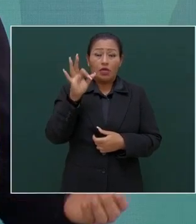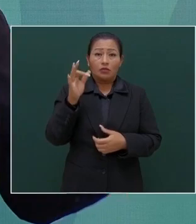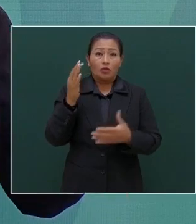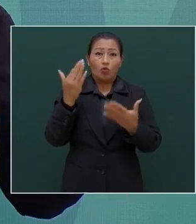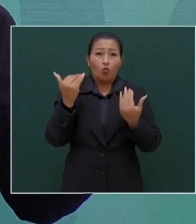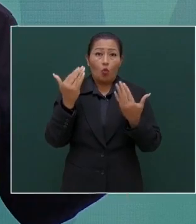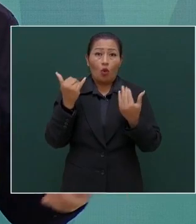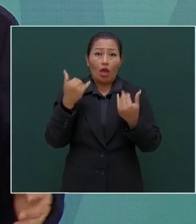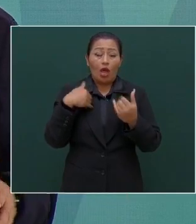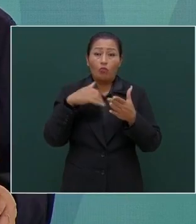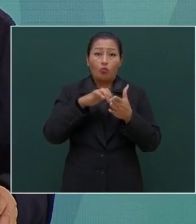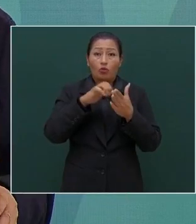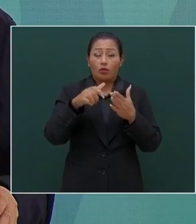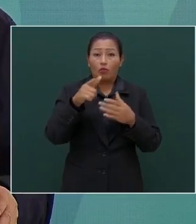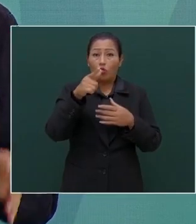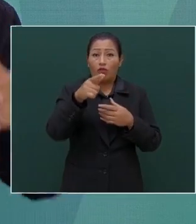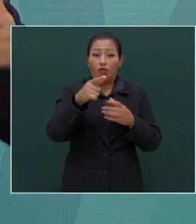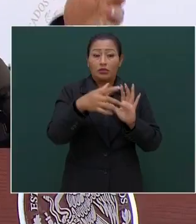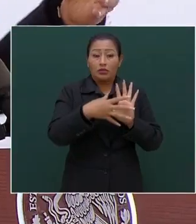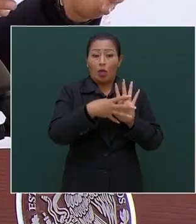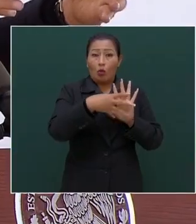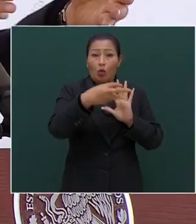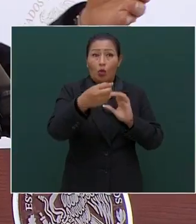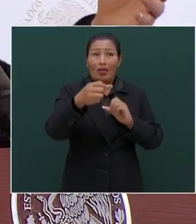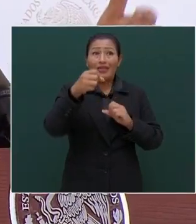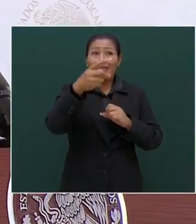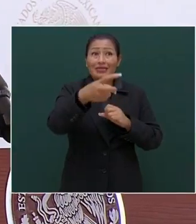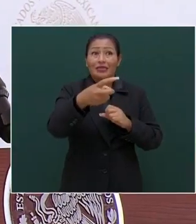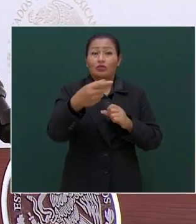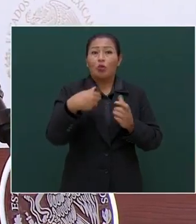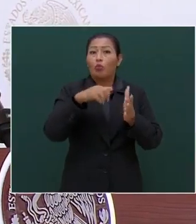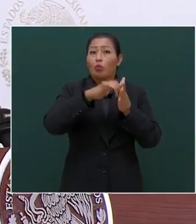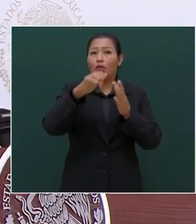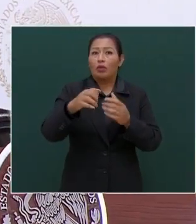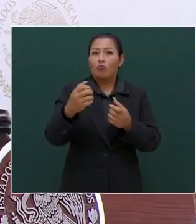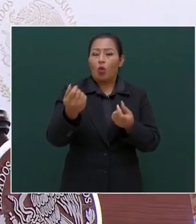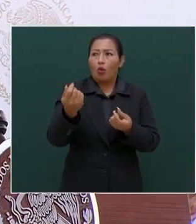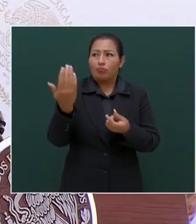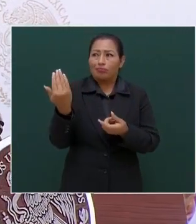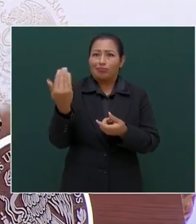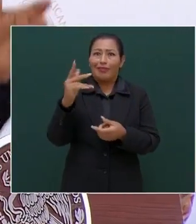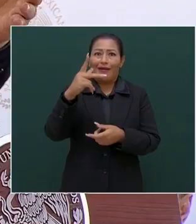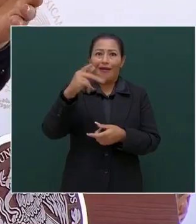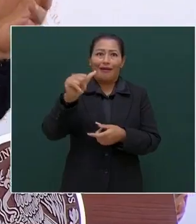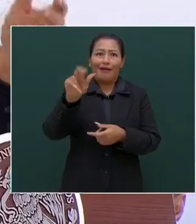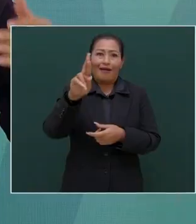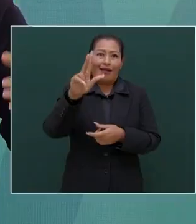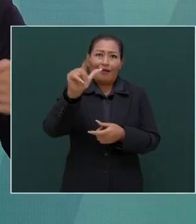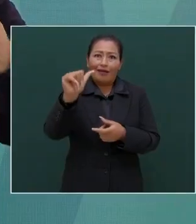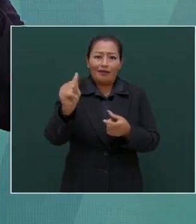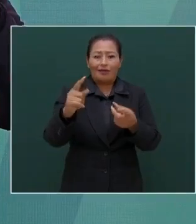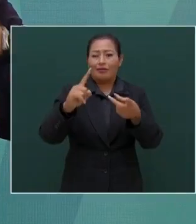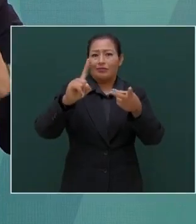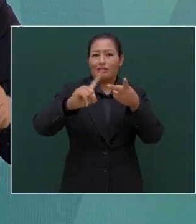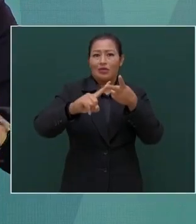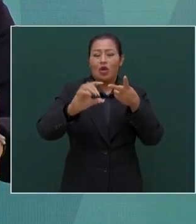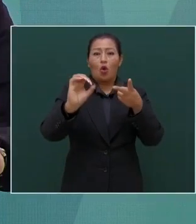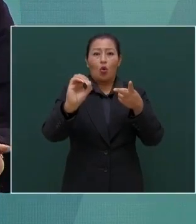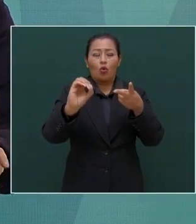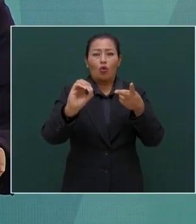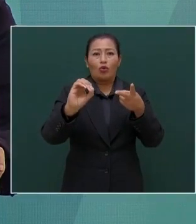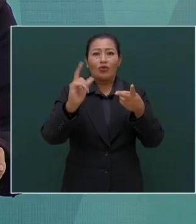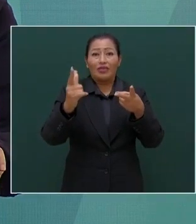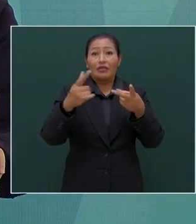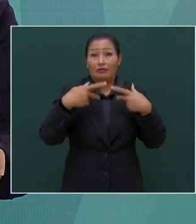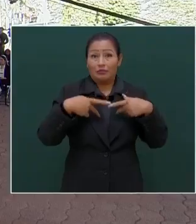la posibilidad de la réplica y de aclarar esto de Carla, de lo de